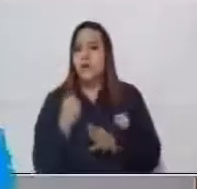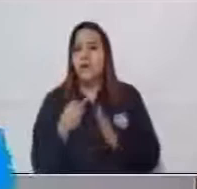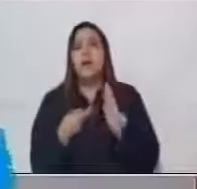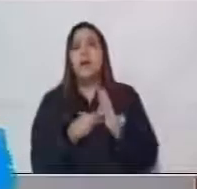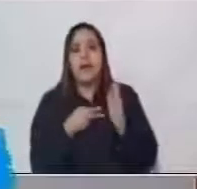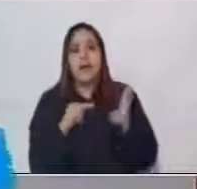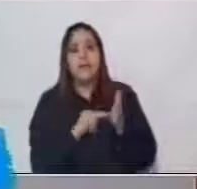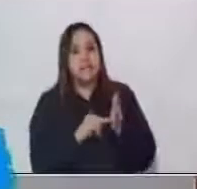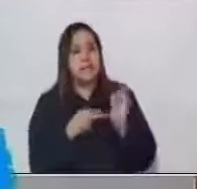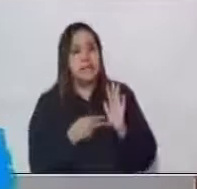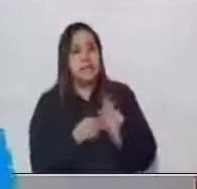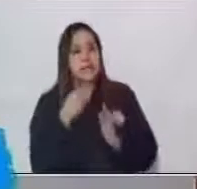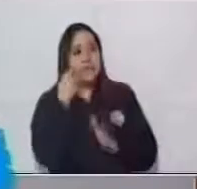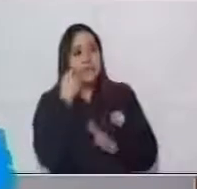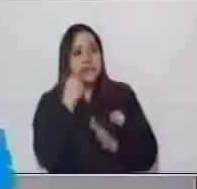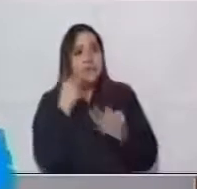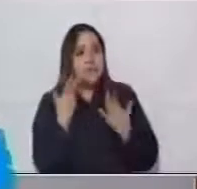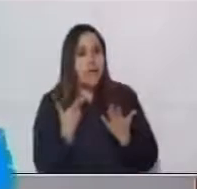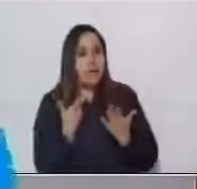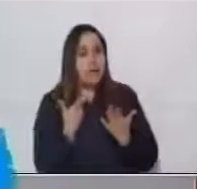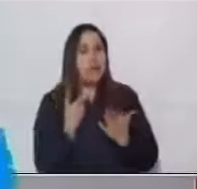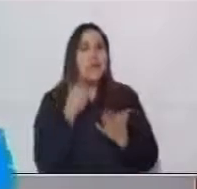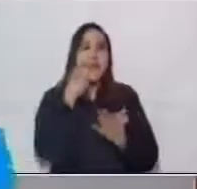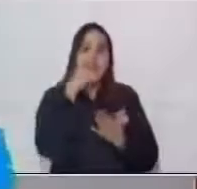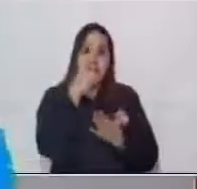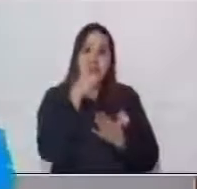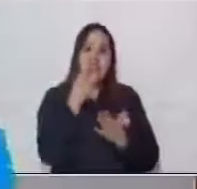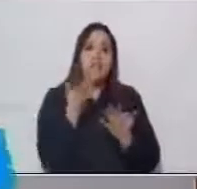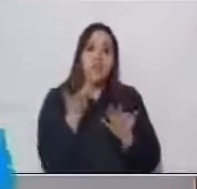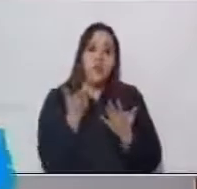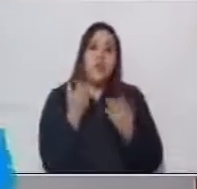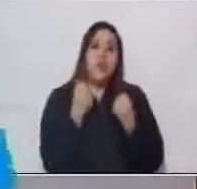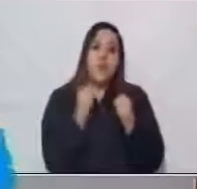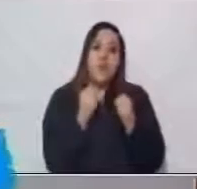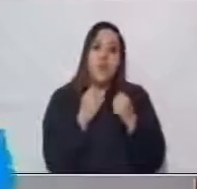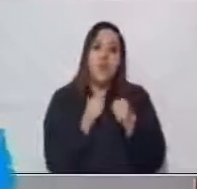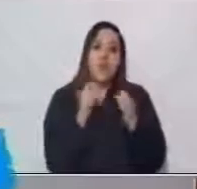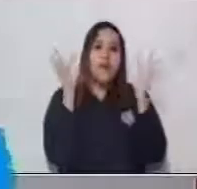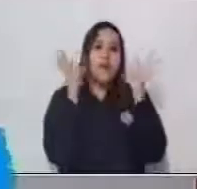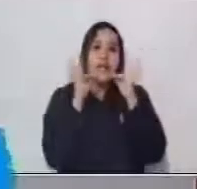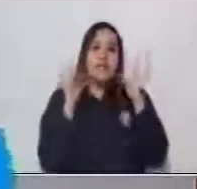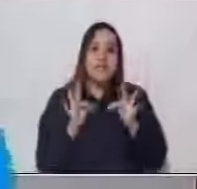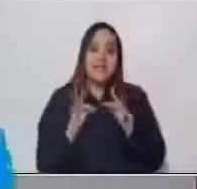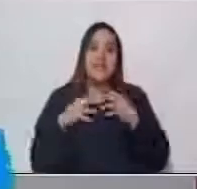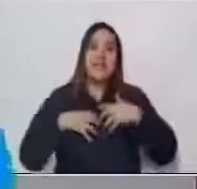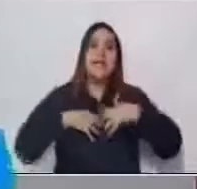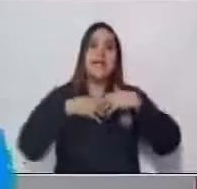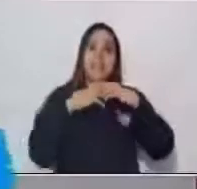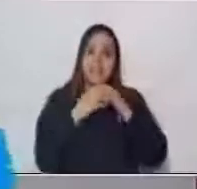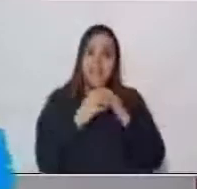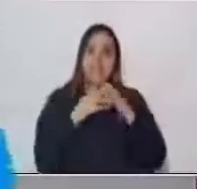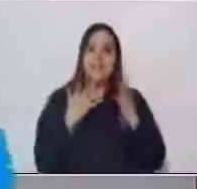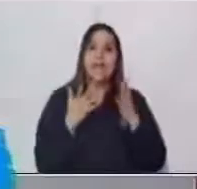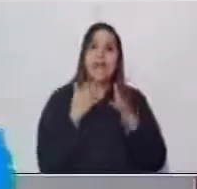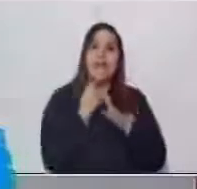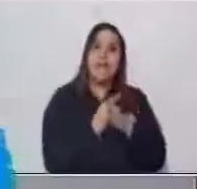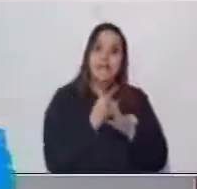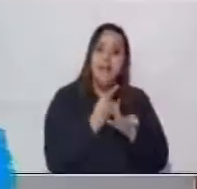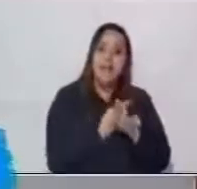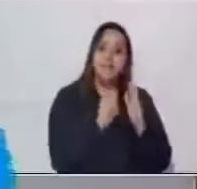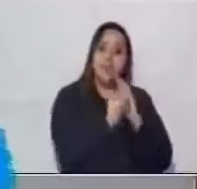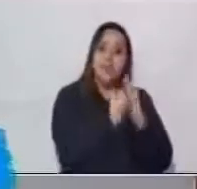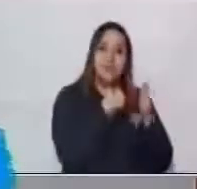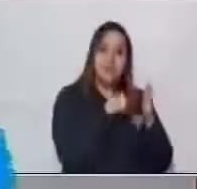Entonces el reto que te queda, que de forma creativa acerca de las reglas que aprendiste del uso de estos signos de